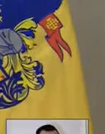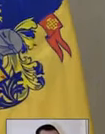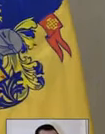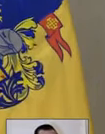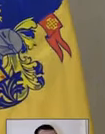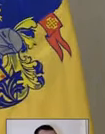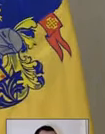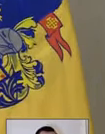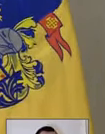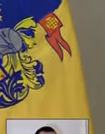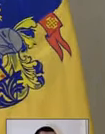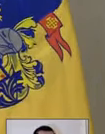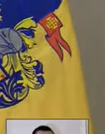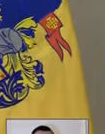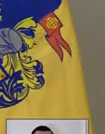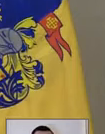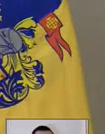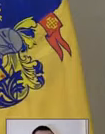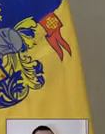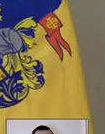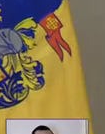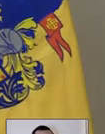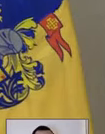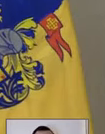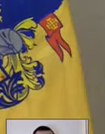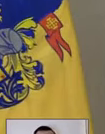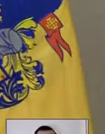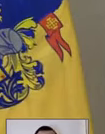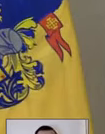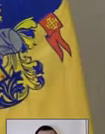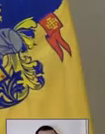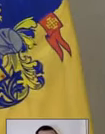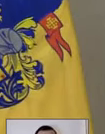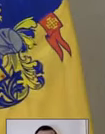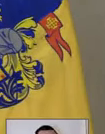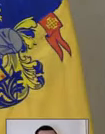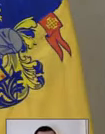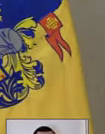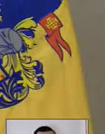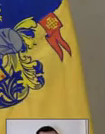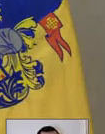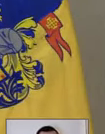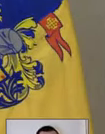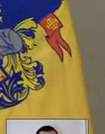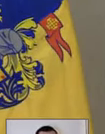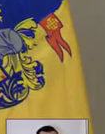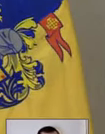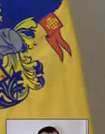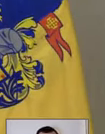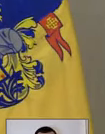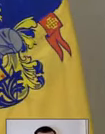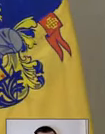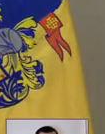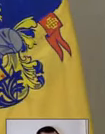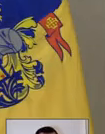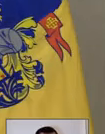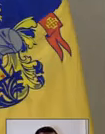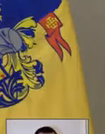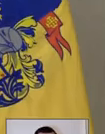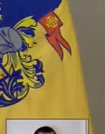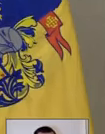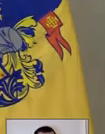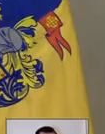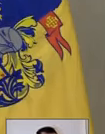del número de contagios no está relacionado con el trabajo o con la actividad económica está